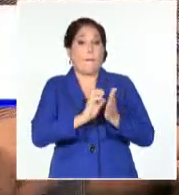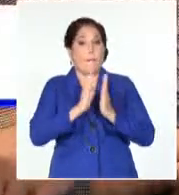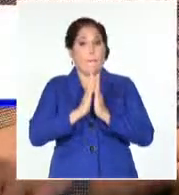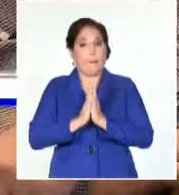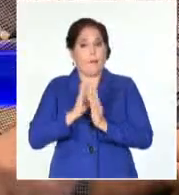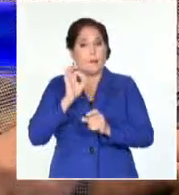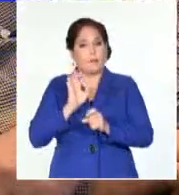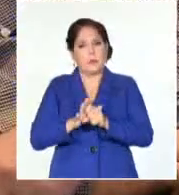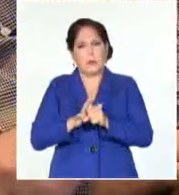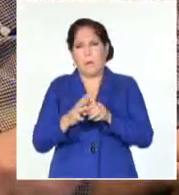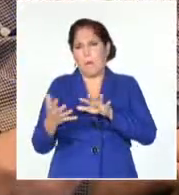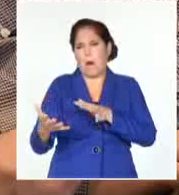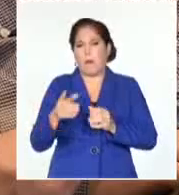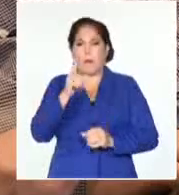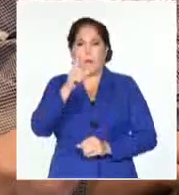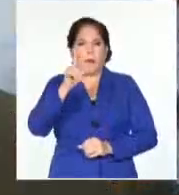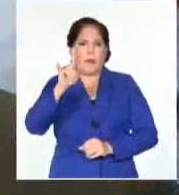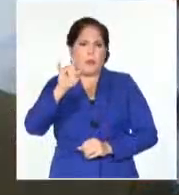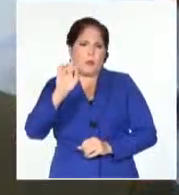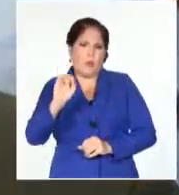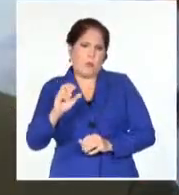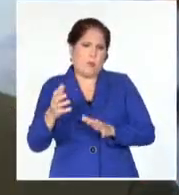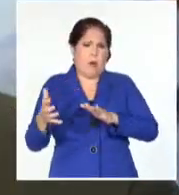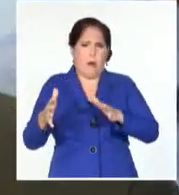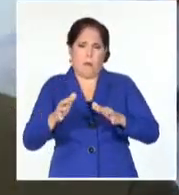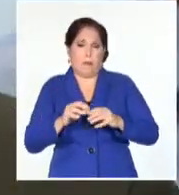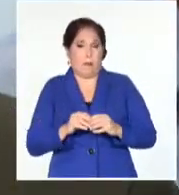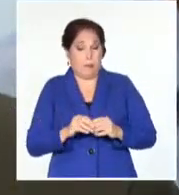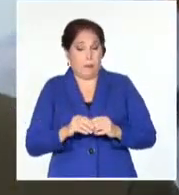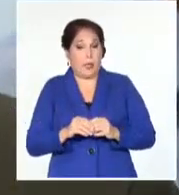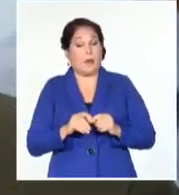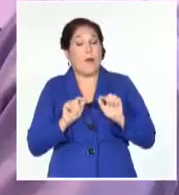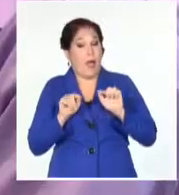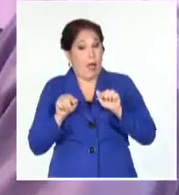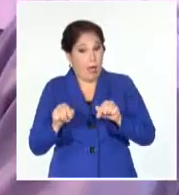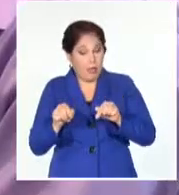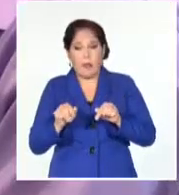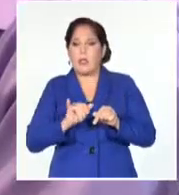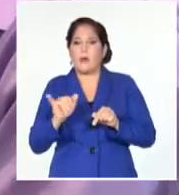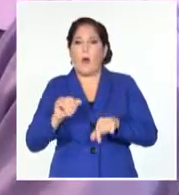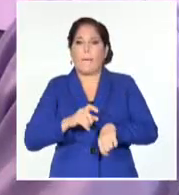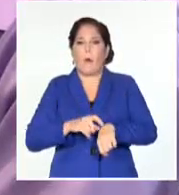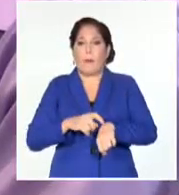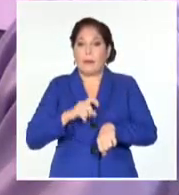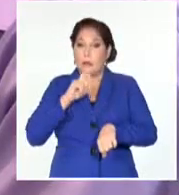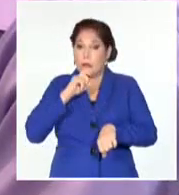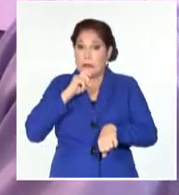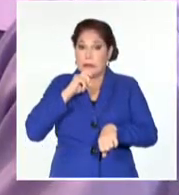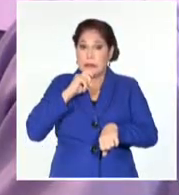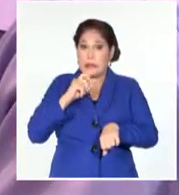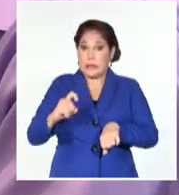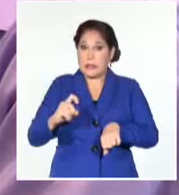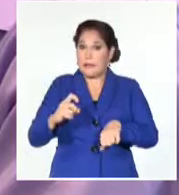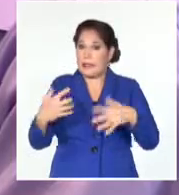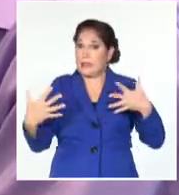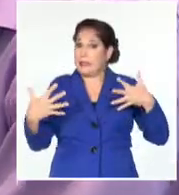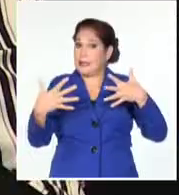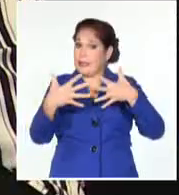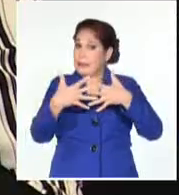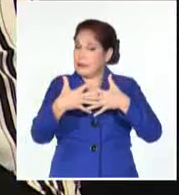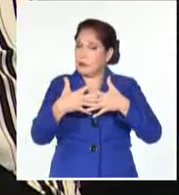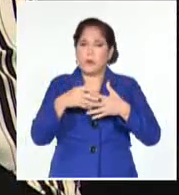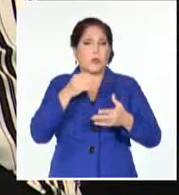en Cuba desde los primeros años de la Revolución, incluso en momentos complejos en las relaciones en ese